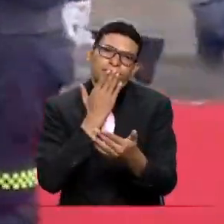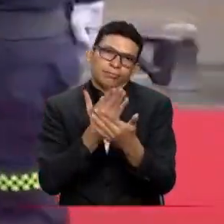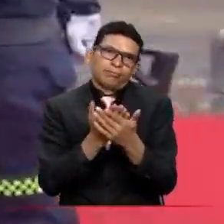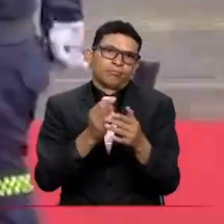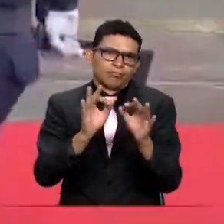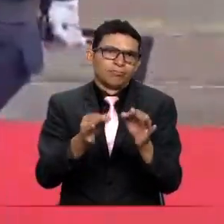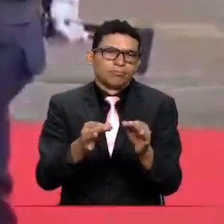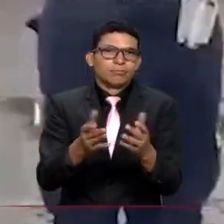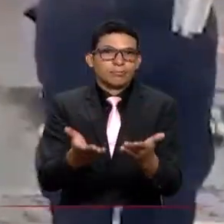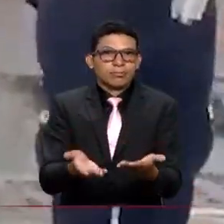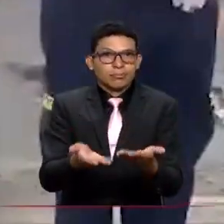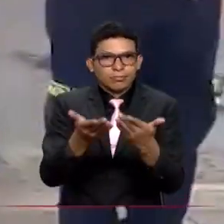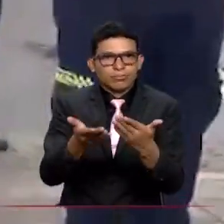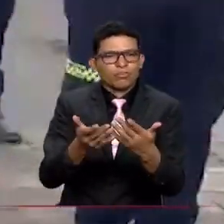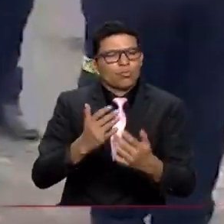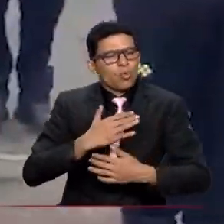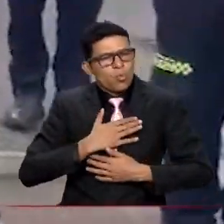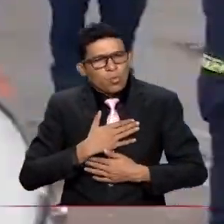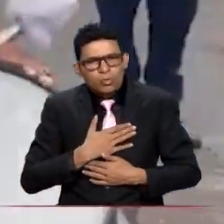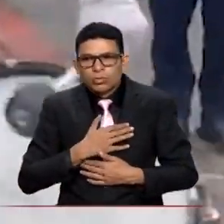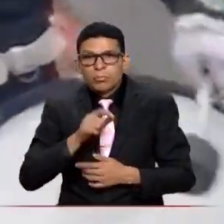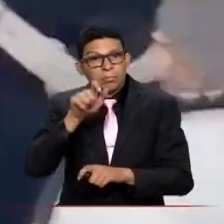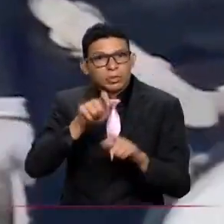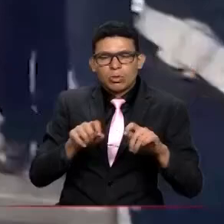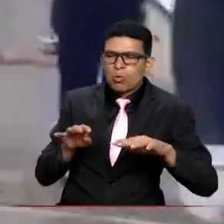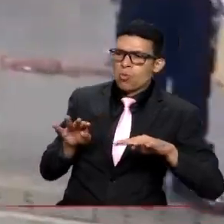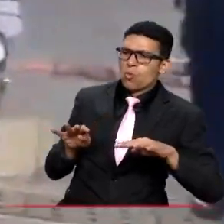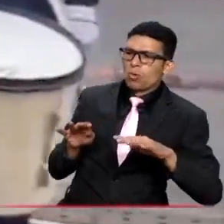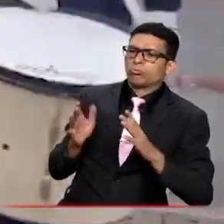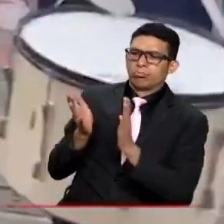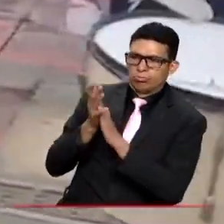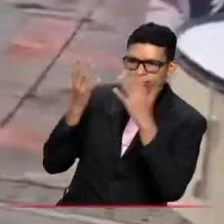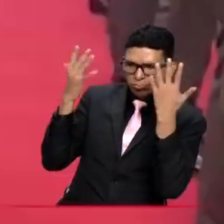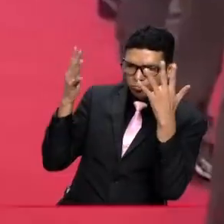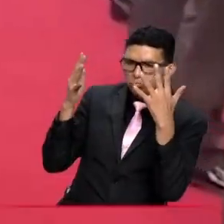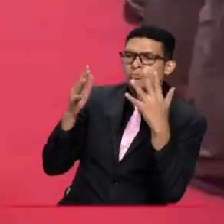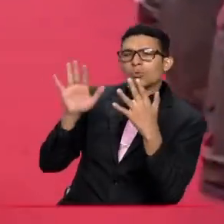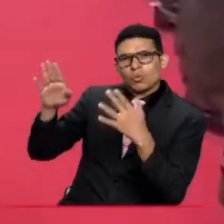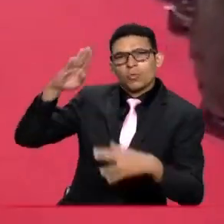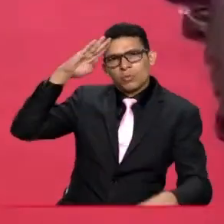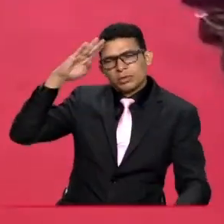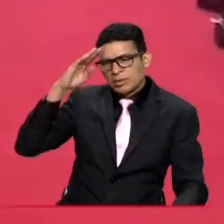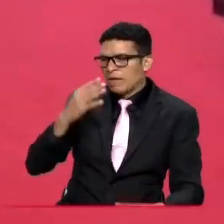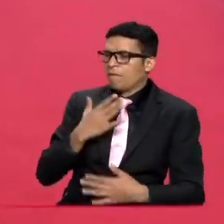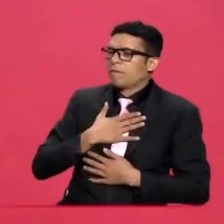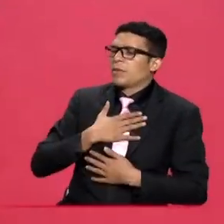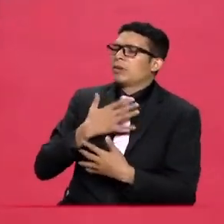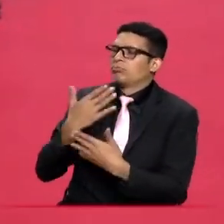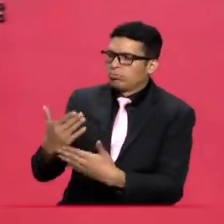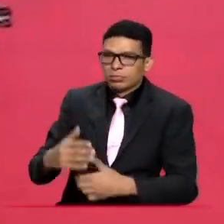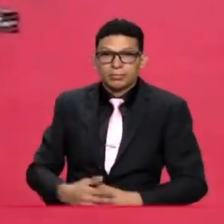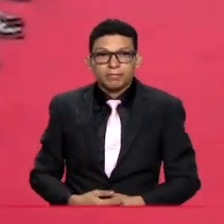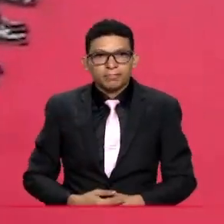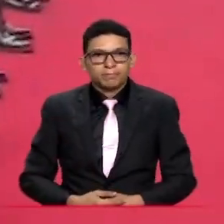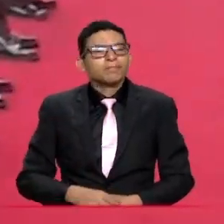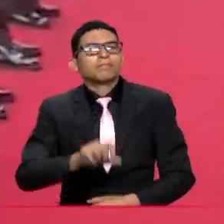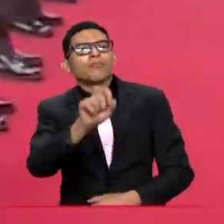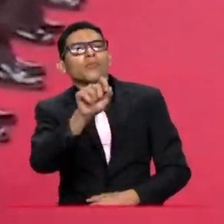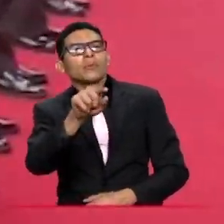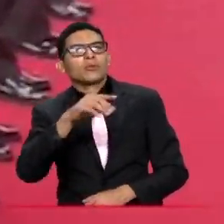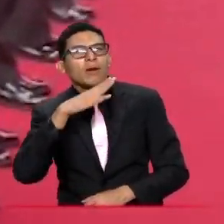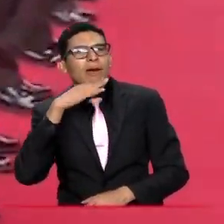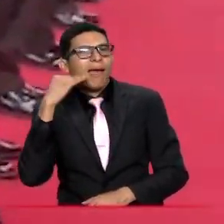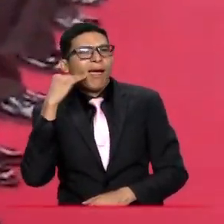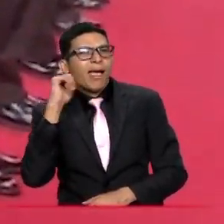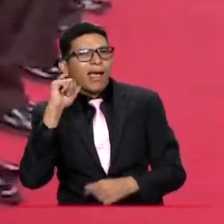antemano esa gratitud de los ciudadanos del Valle del Cauca por su policía. La importancia de la mujer, coronel,